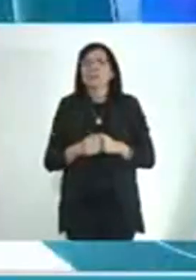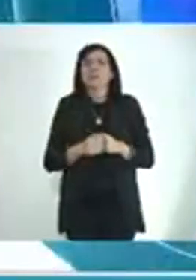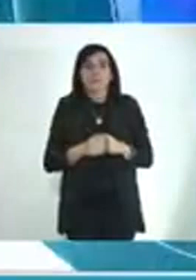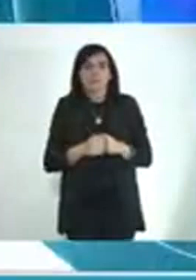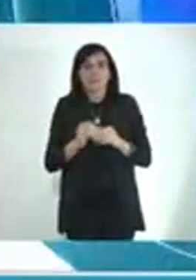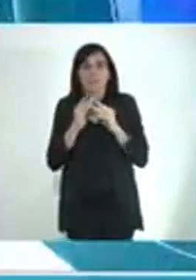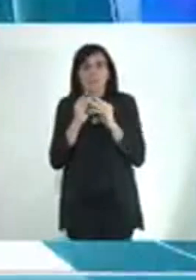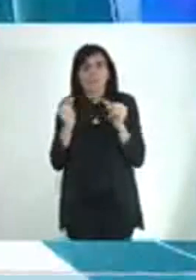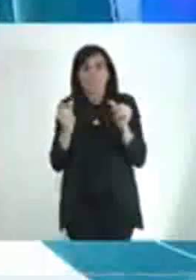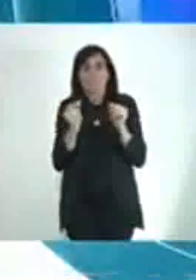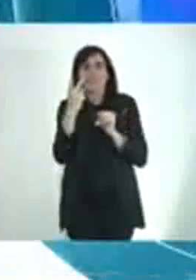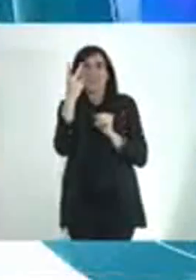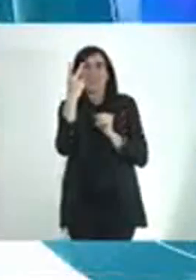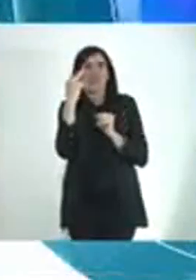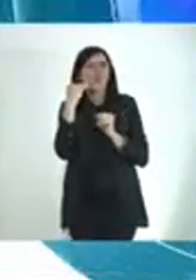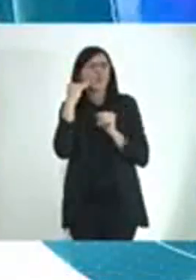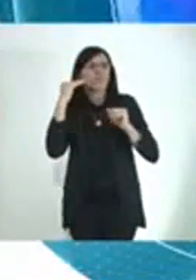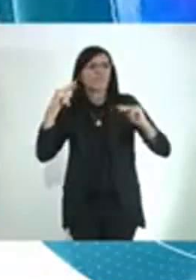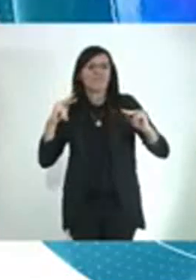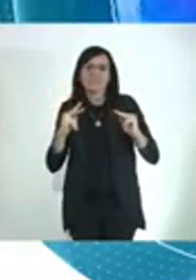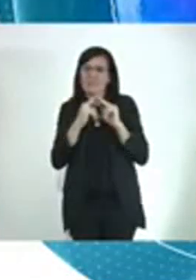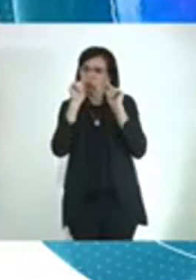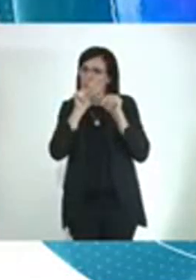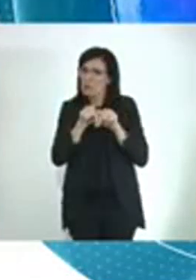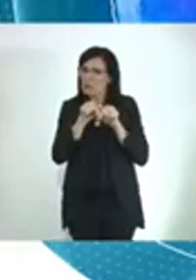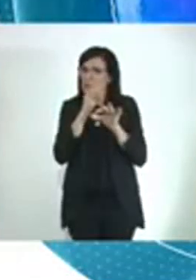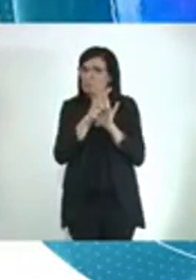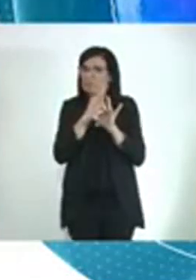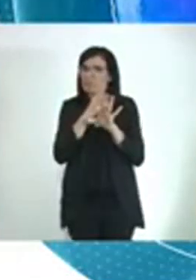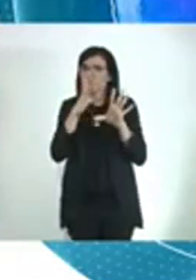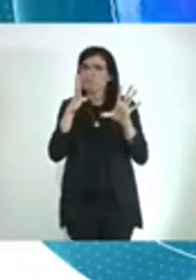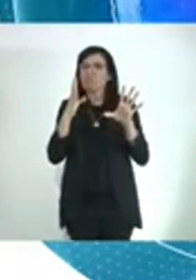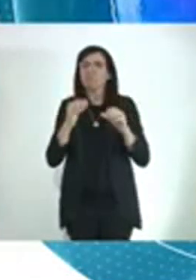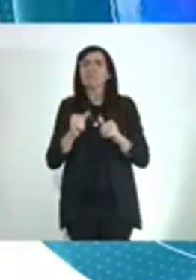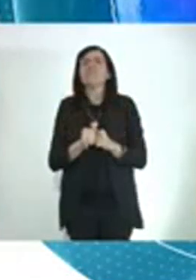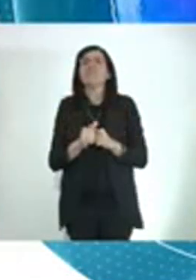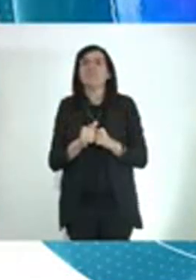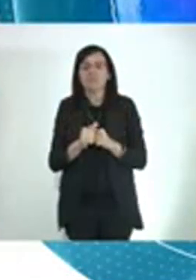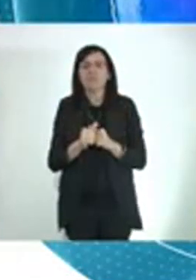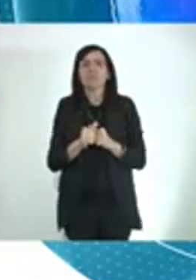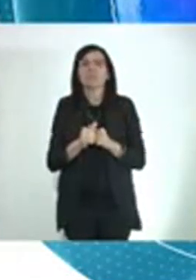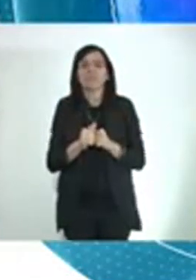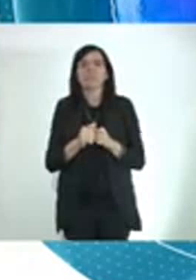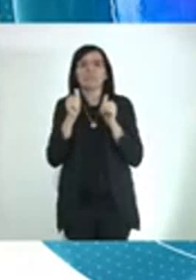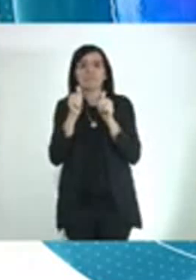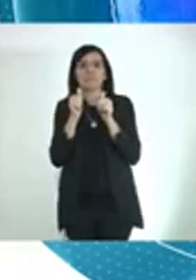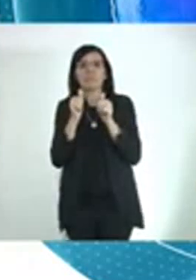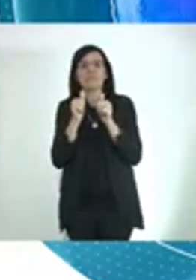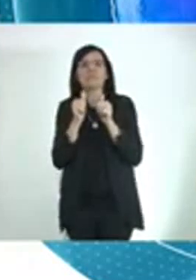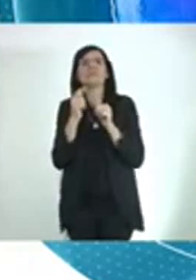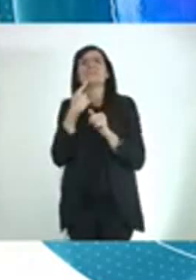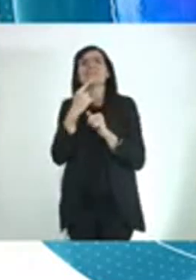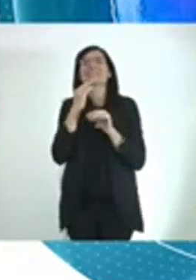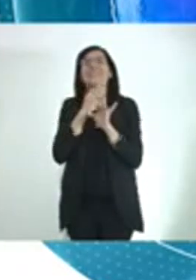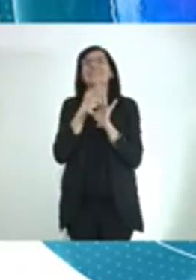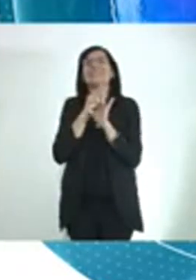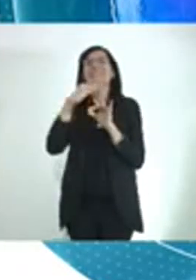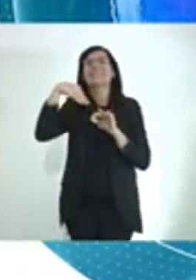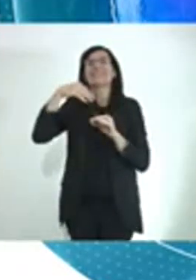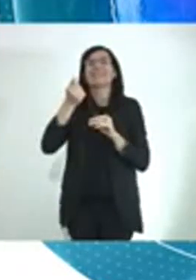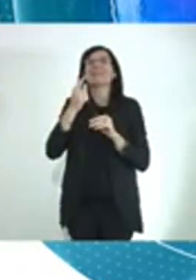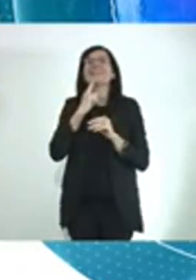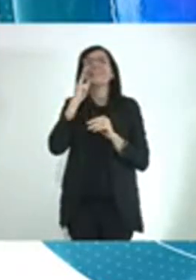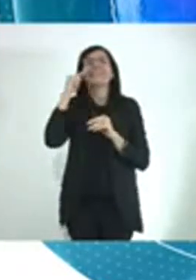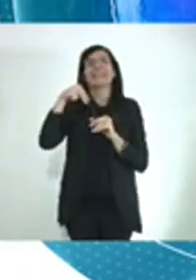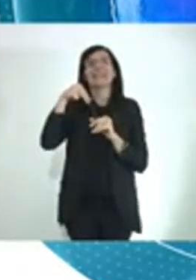14 volvemos entonces. Luego tenemos ya la primera conferencia. A cargo de Martin